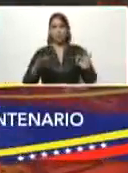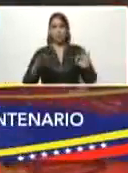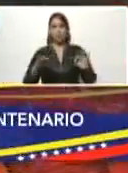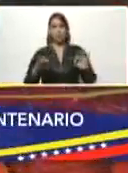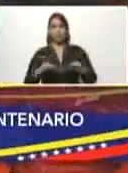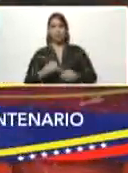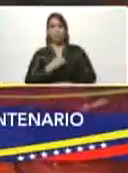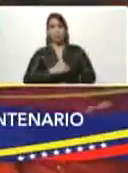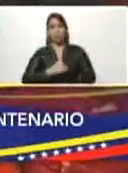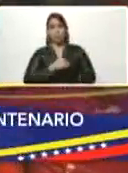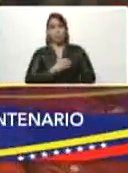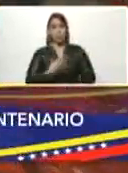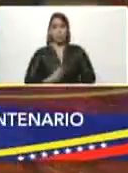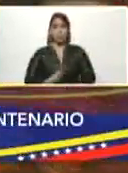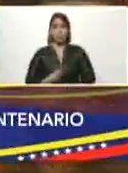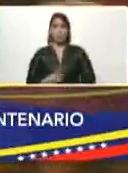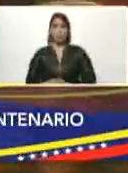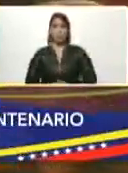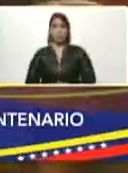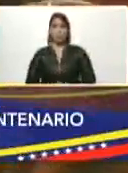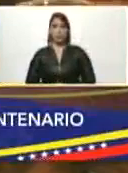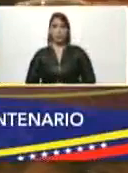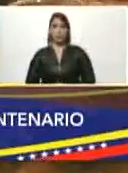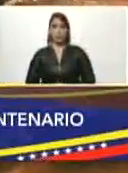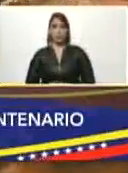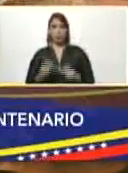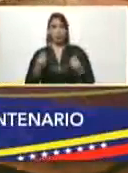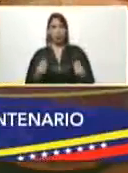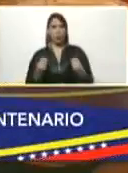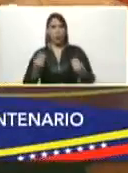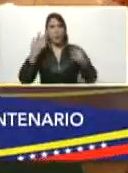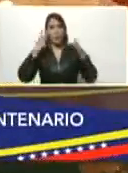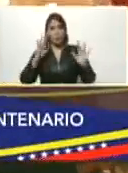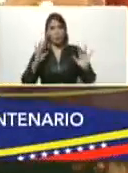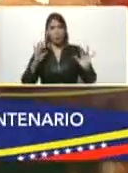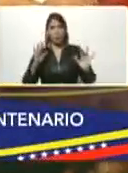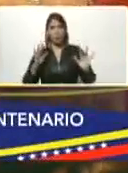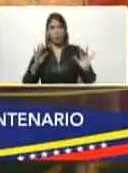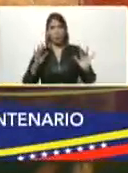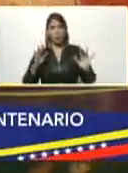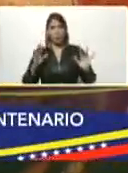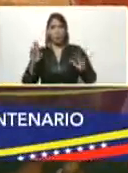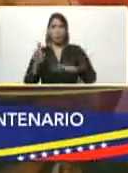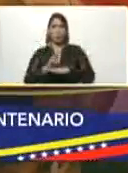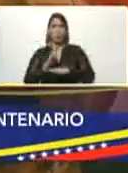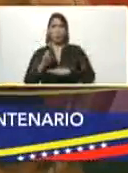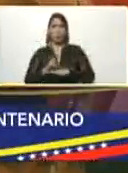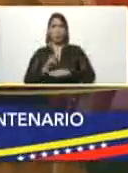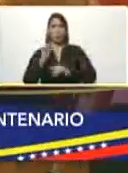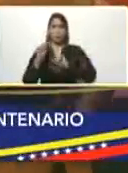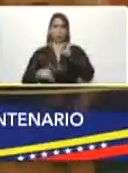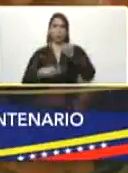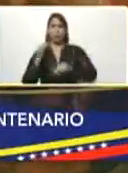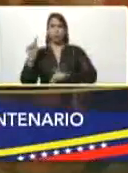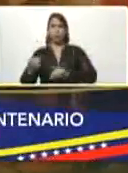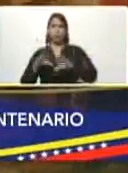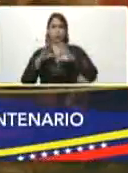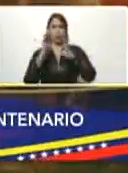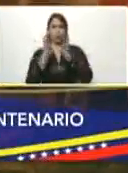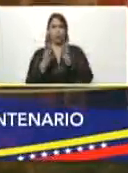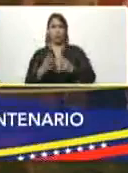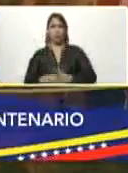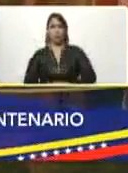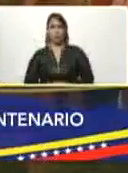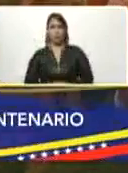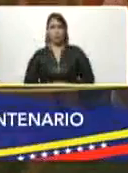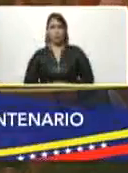lamentablemente una cosa atroz, horrible, como es la posibilidad del uso de armas nucleares en el mundo contemporáneo. Se